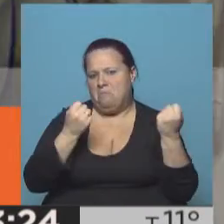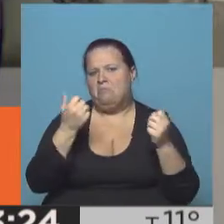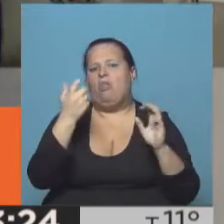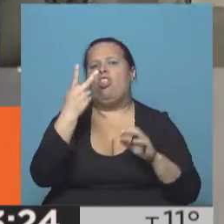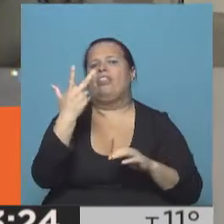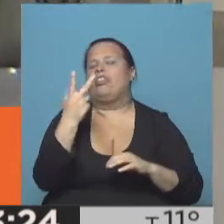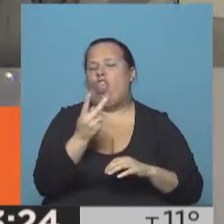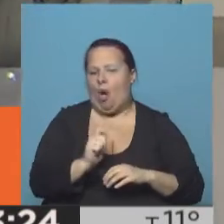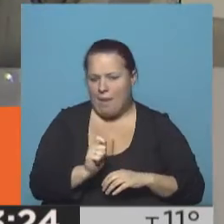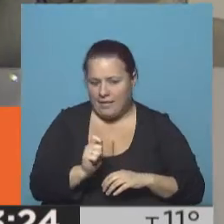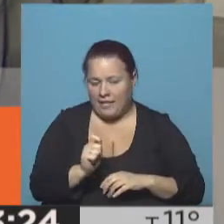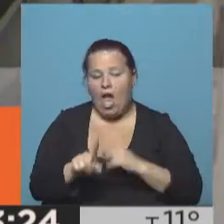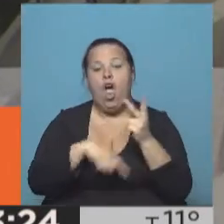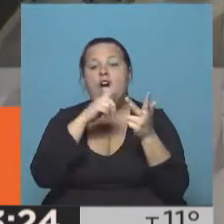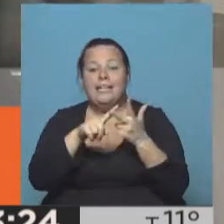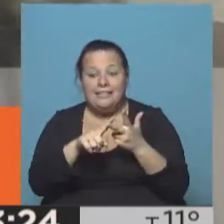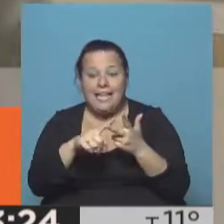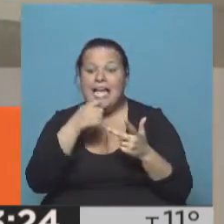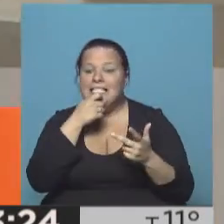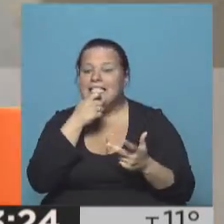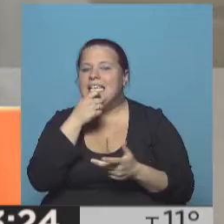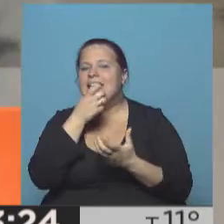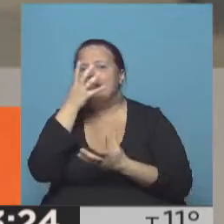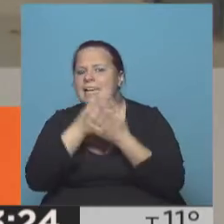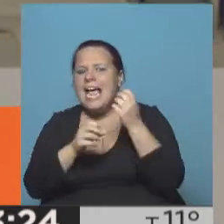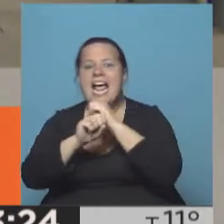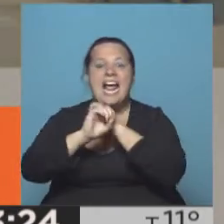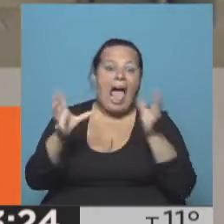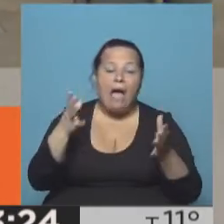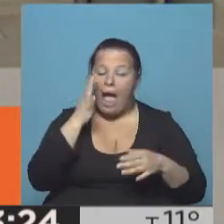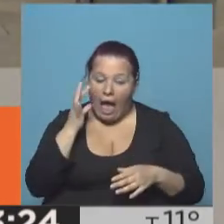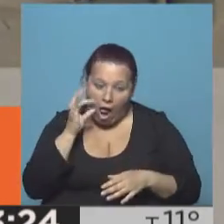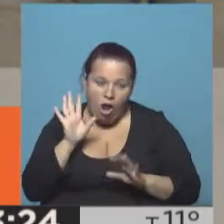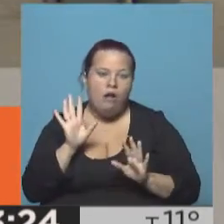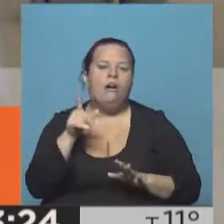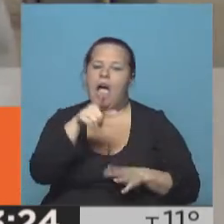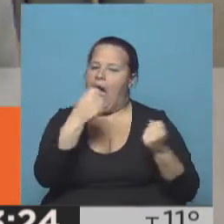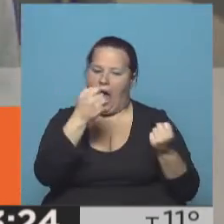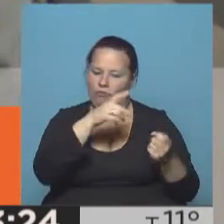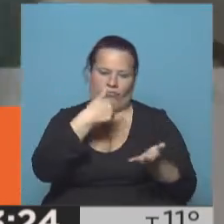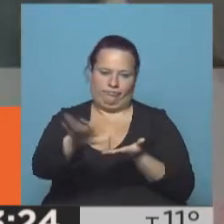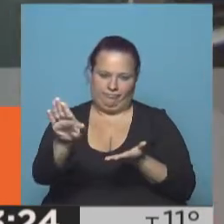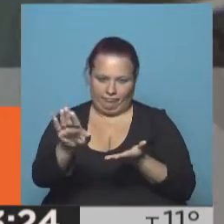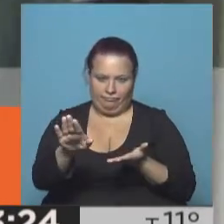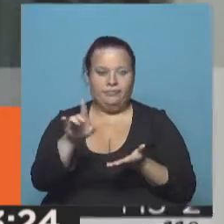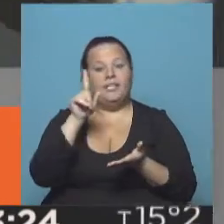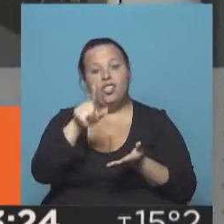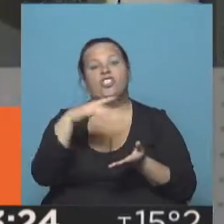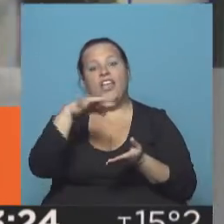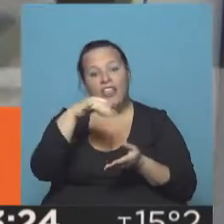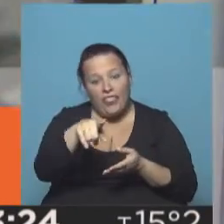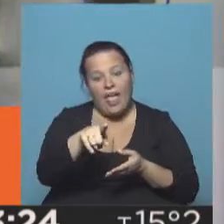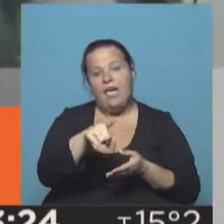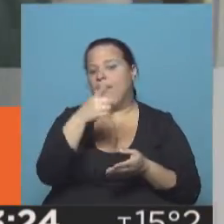60 días y el caso 3 es que cuando aparece algún defecto grave por lo menos ese vehículo sale rechazado estaría en condiciones